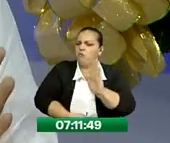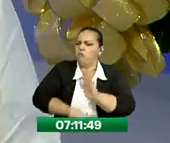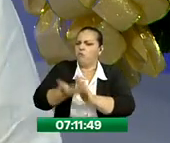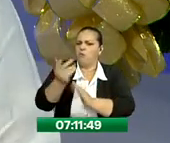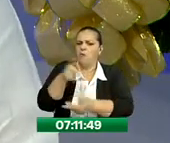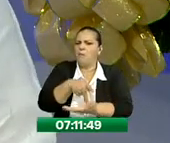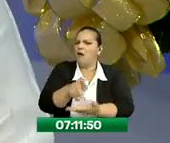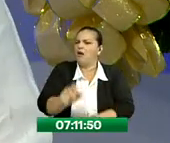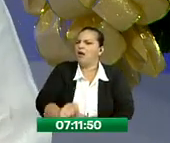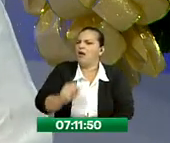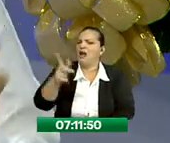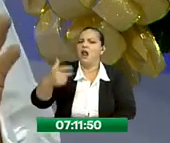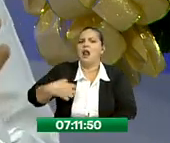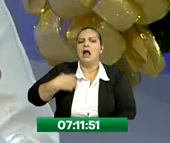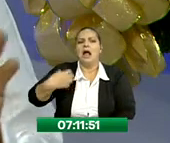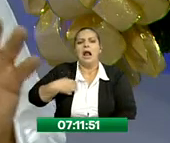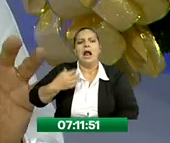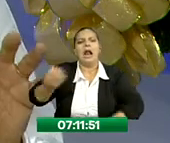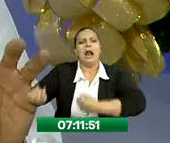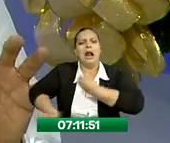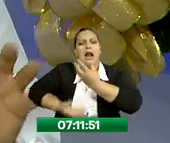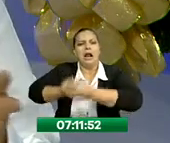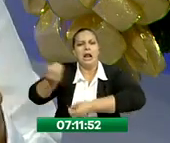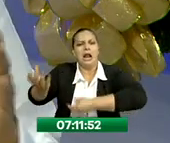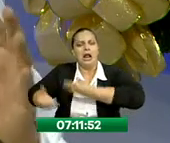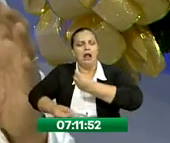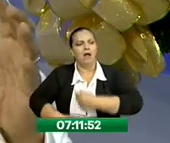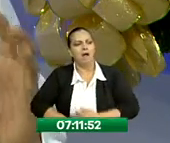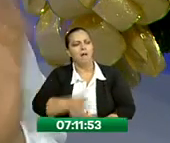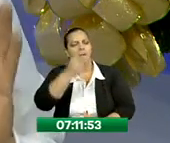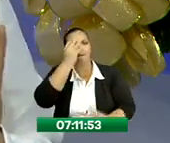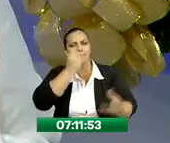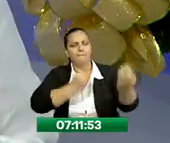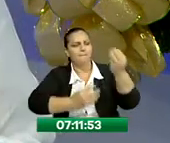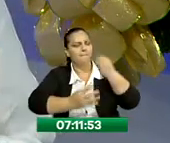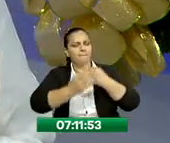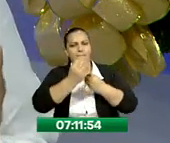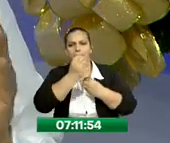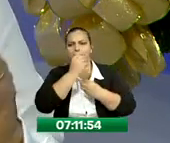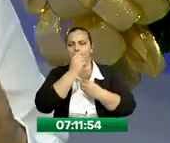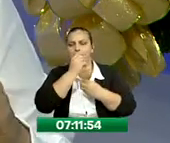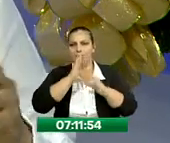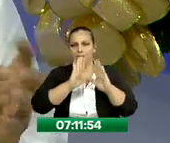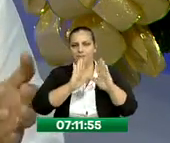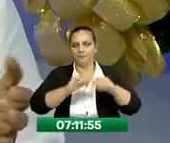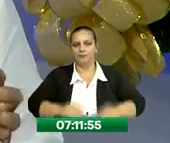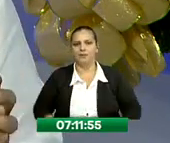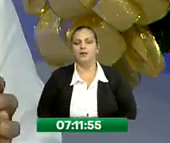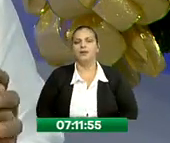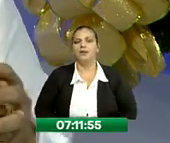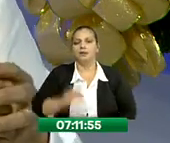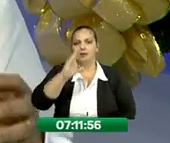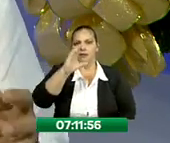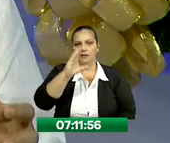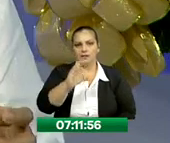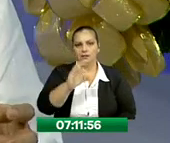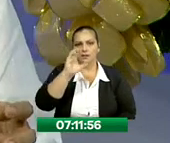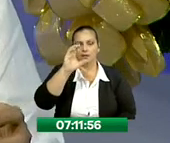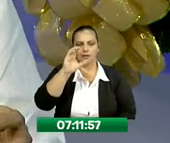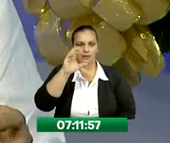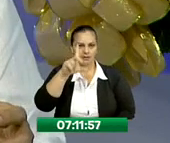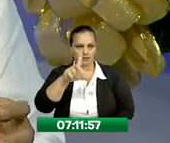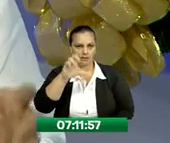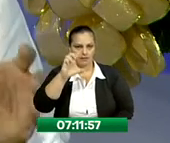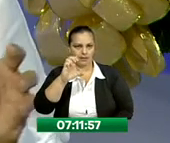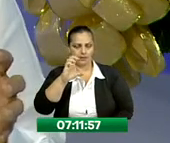para explicarlo de alguna manera, tiene tres grandes empresas, por decirlo de alguna manera. CELEC, que es la que genera,